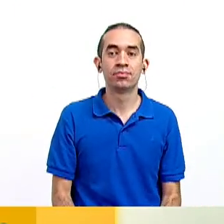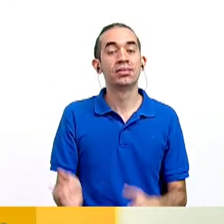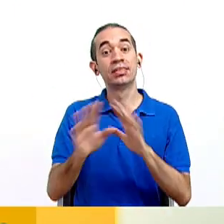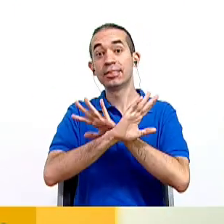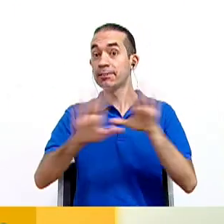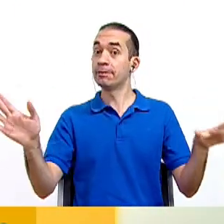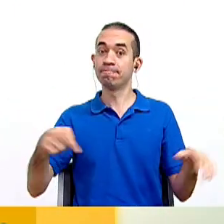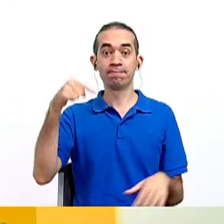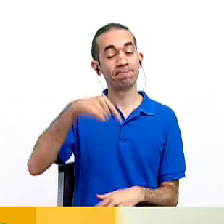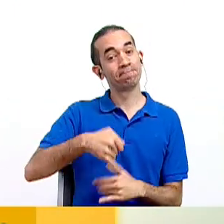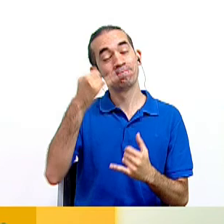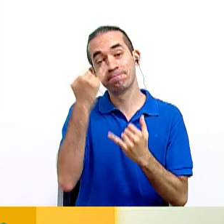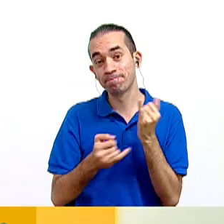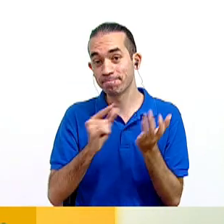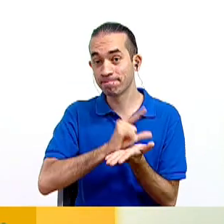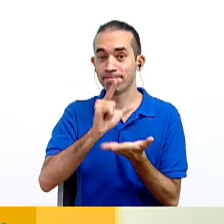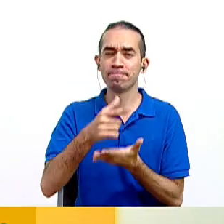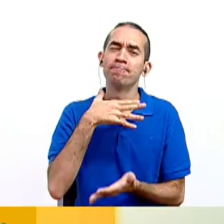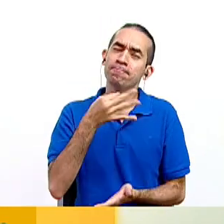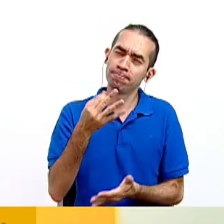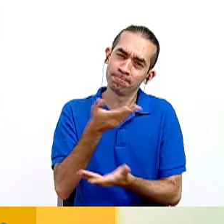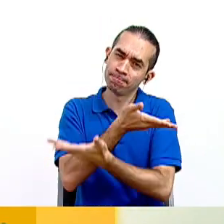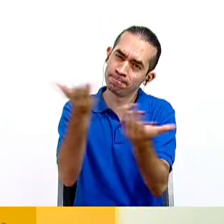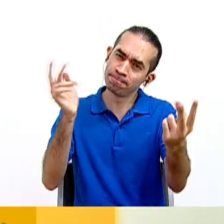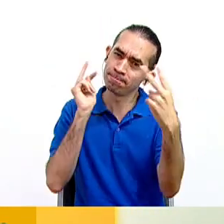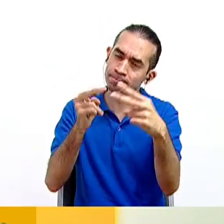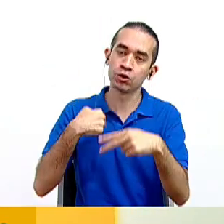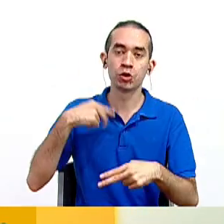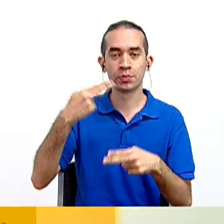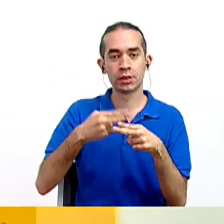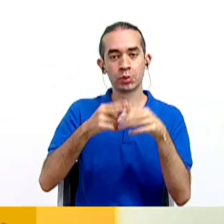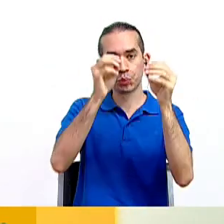por esta lección. Fue un gusto estar aquí con ustedes. Mi